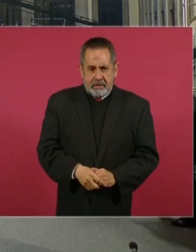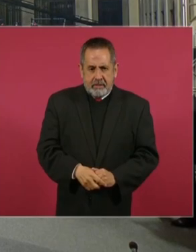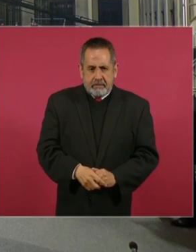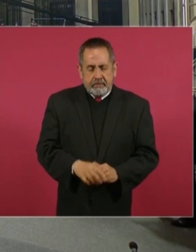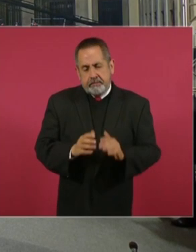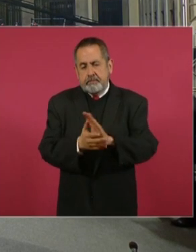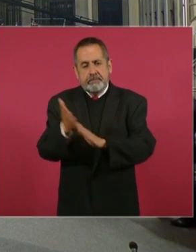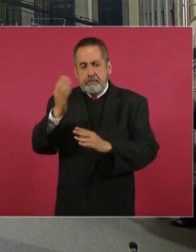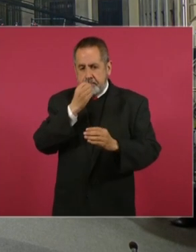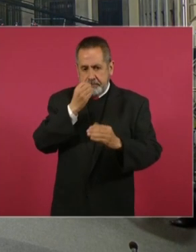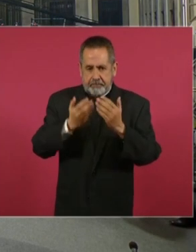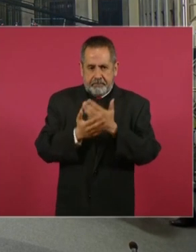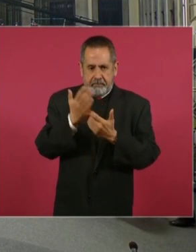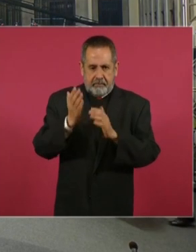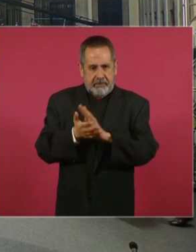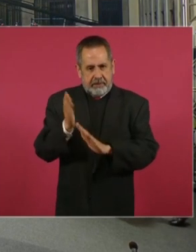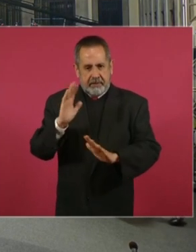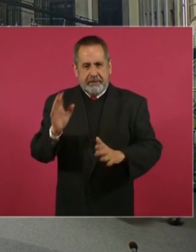Pero vámonos a desayunar ya.